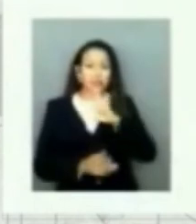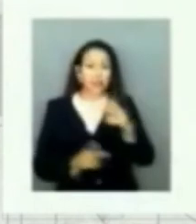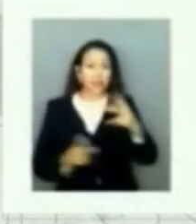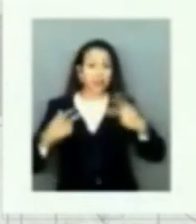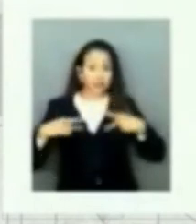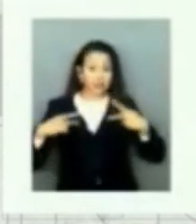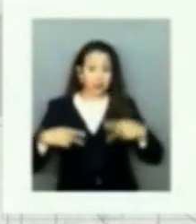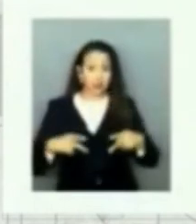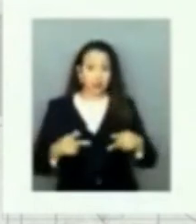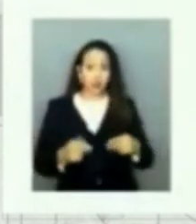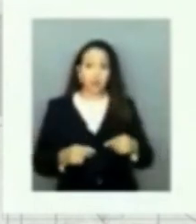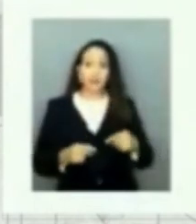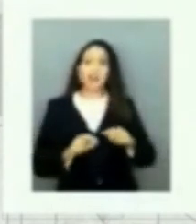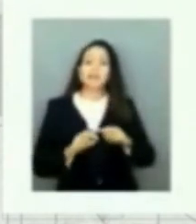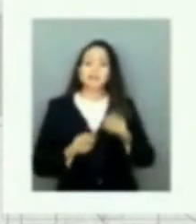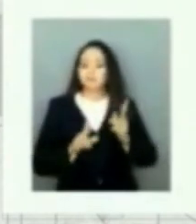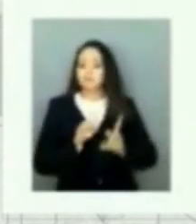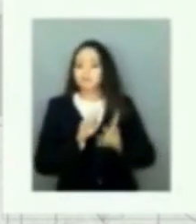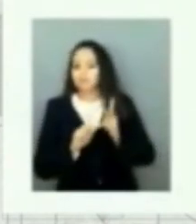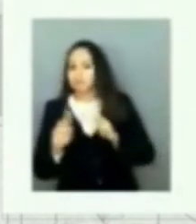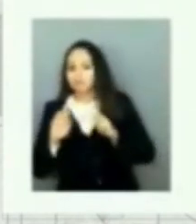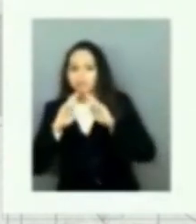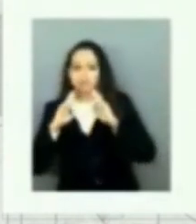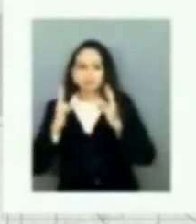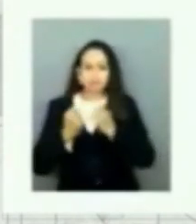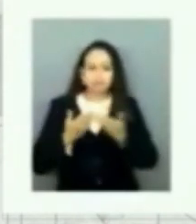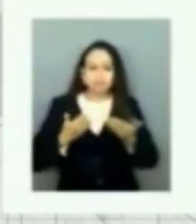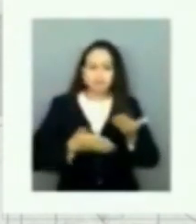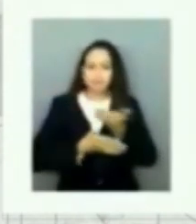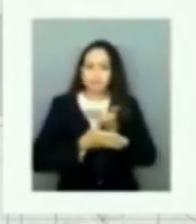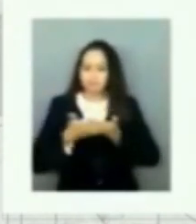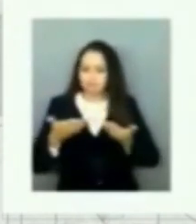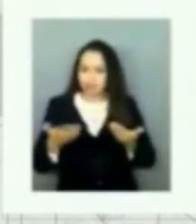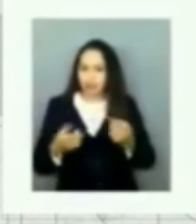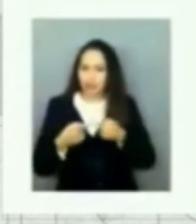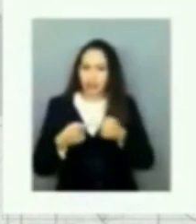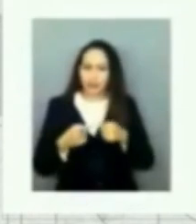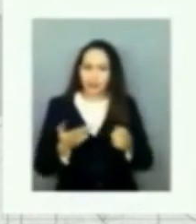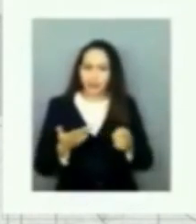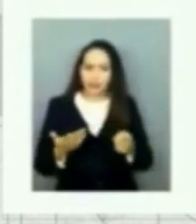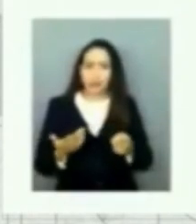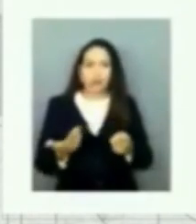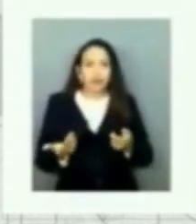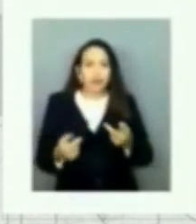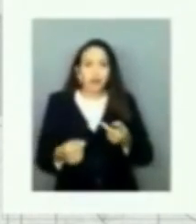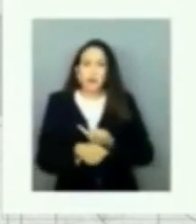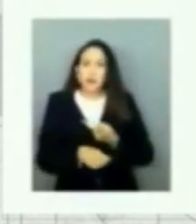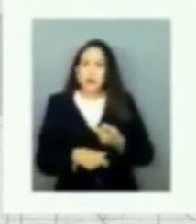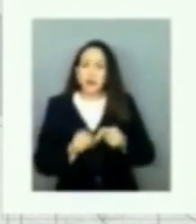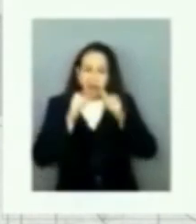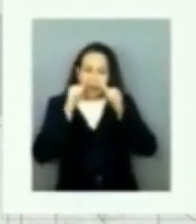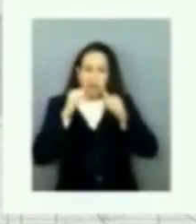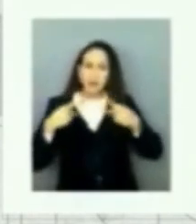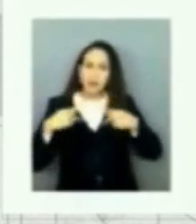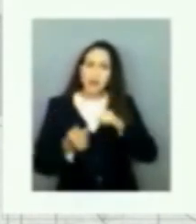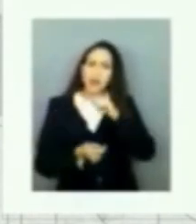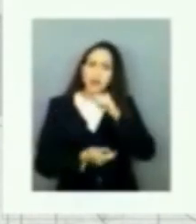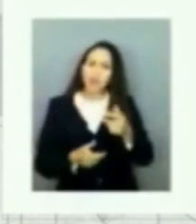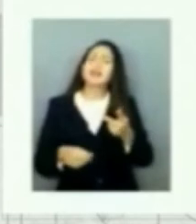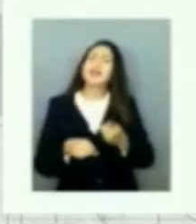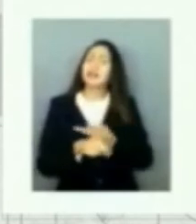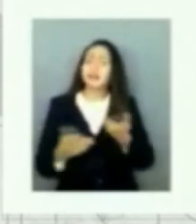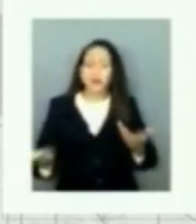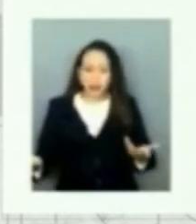de perfiles plurales, incluso antagónicos, escuchamos de